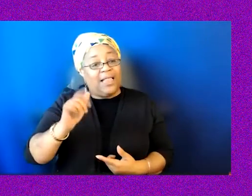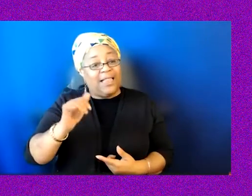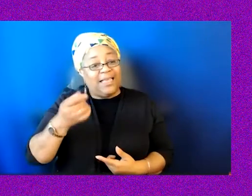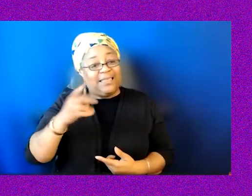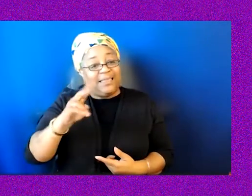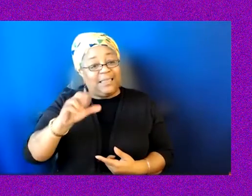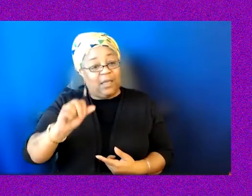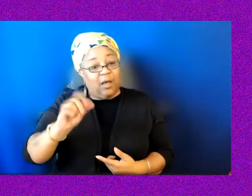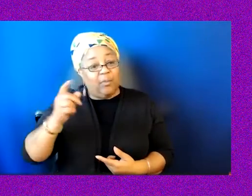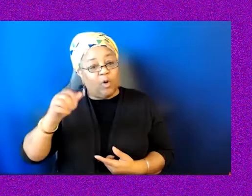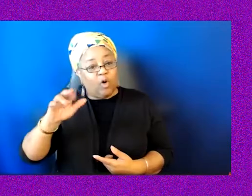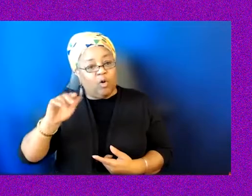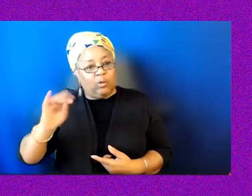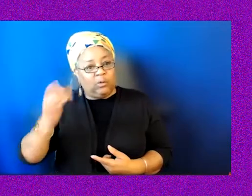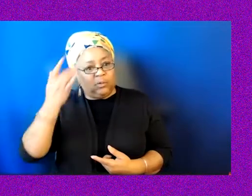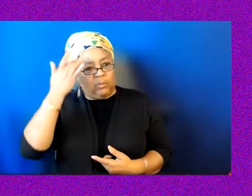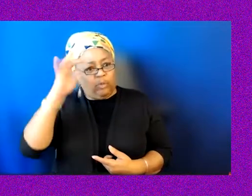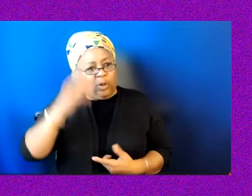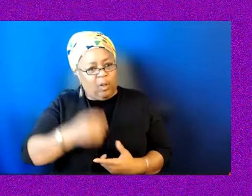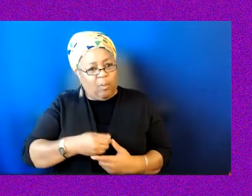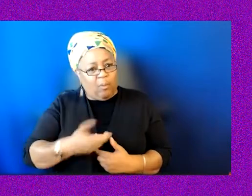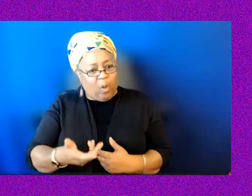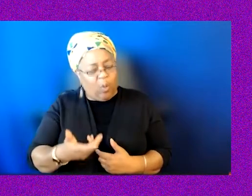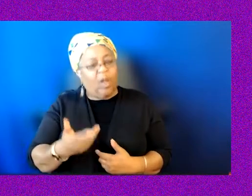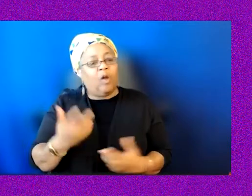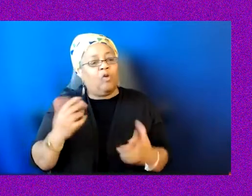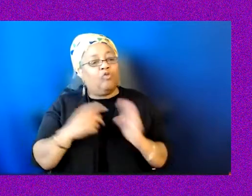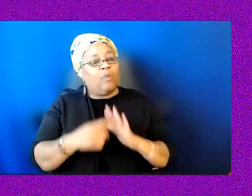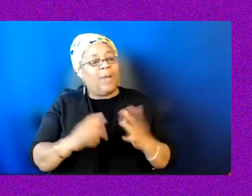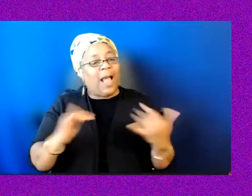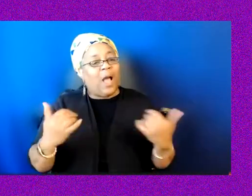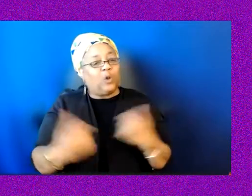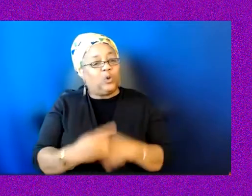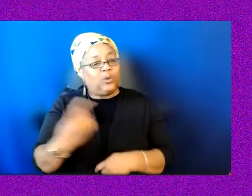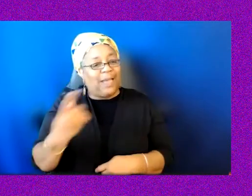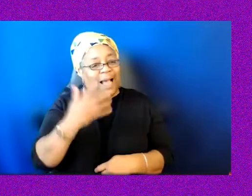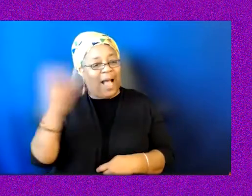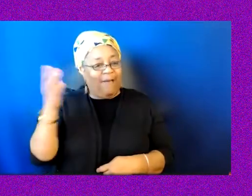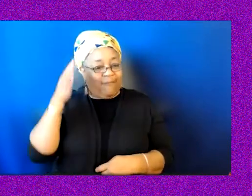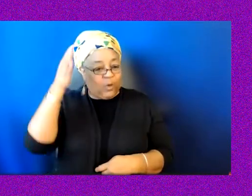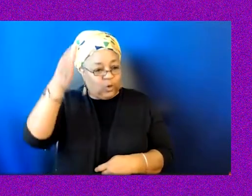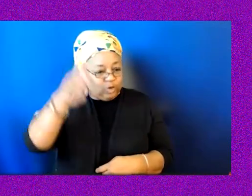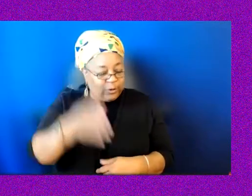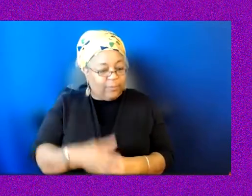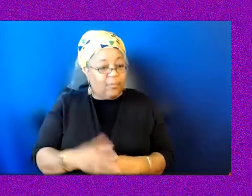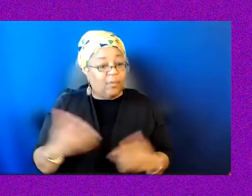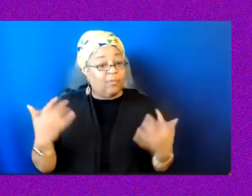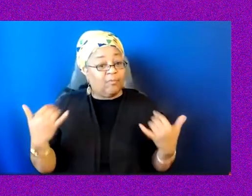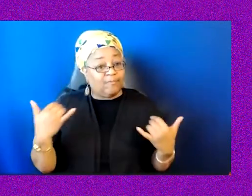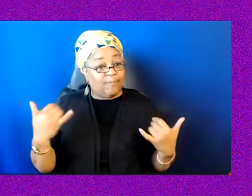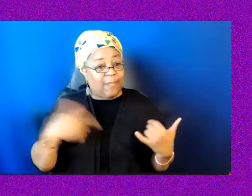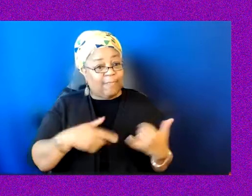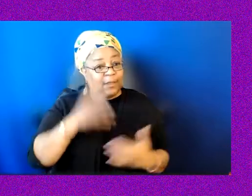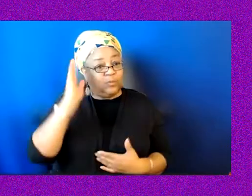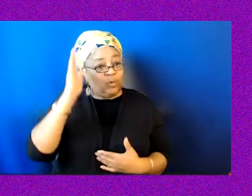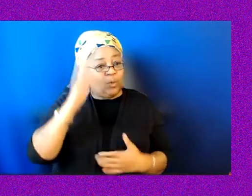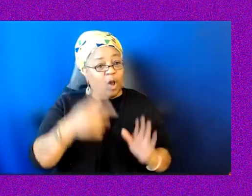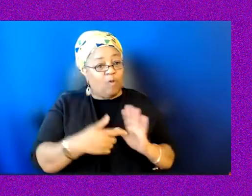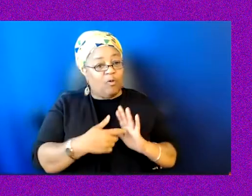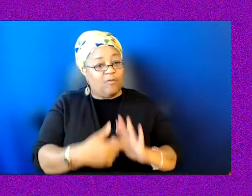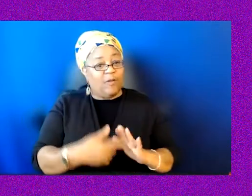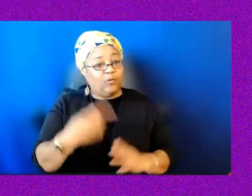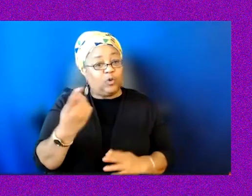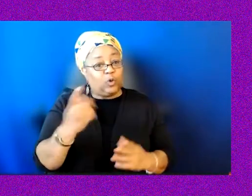crianza, Alicia Burns, una poeta brillante que representa nuestro día de hoy y el futuro. La